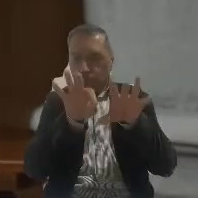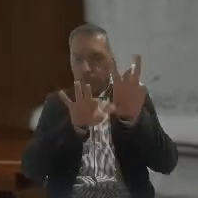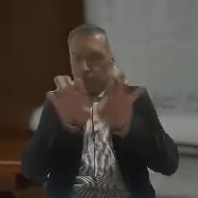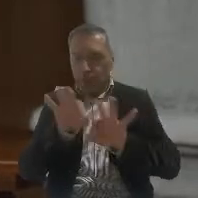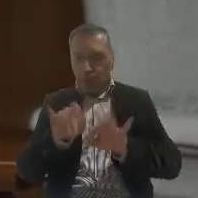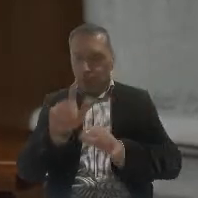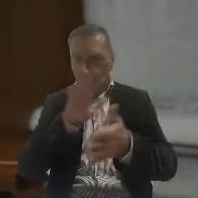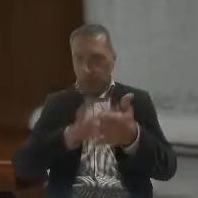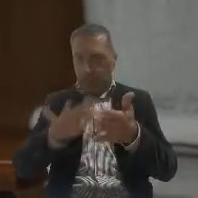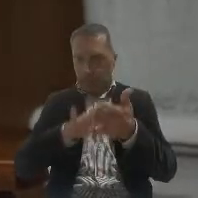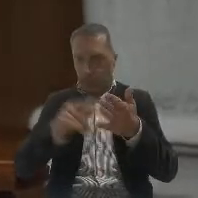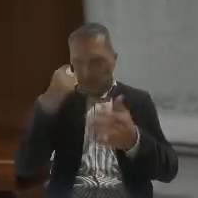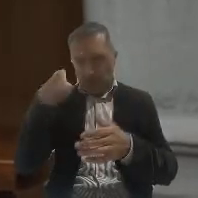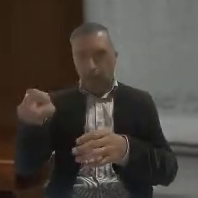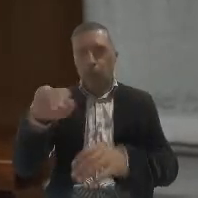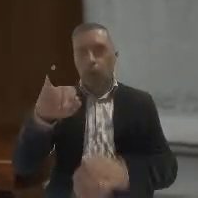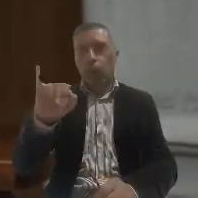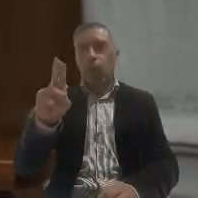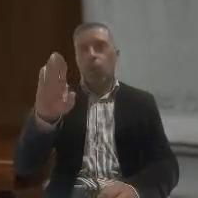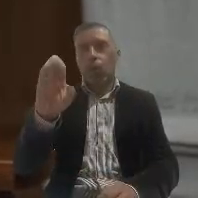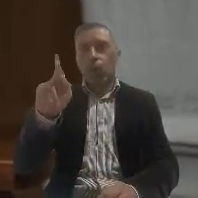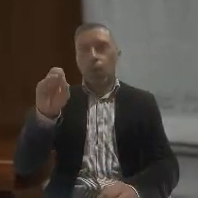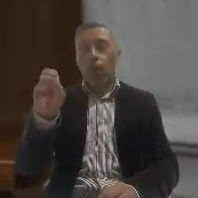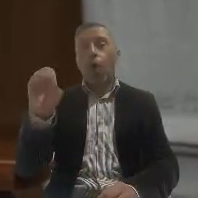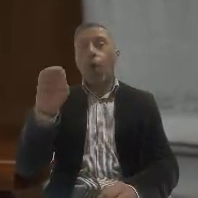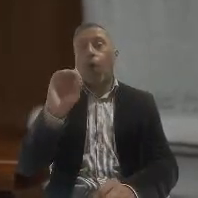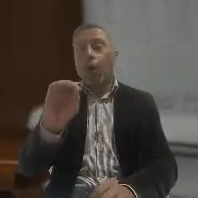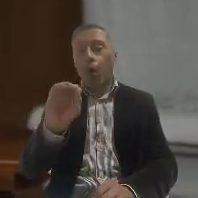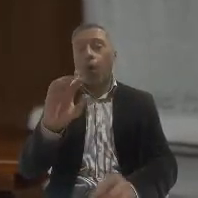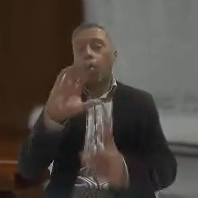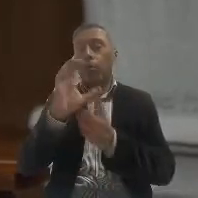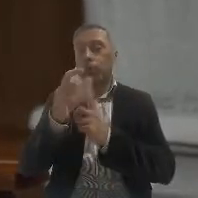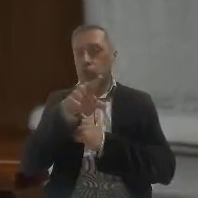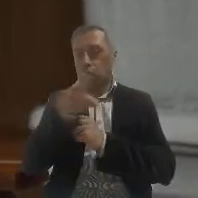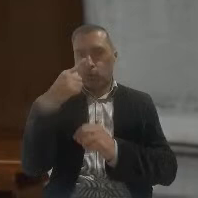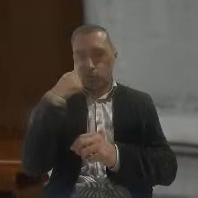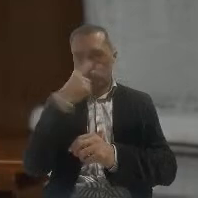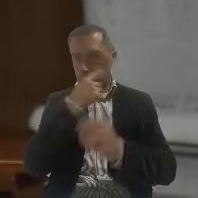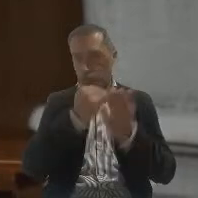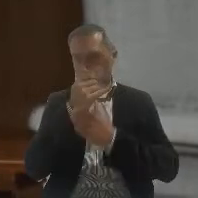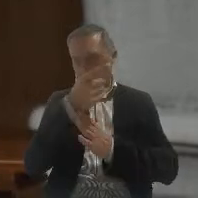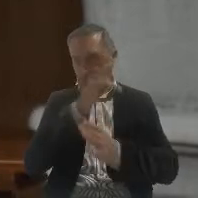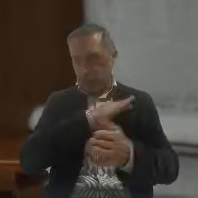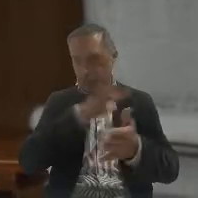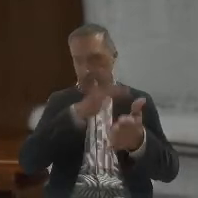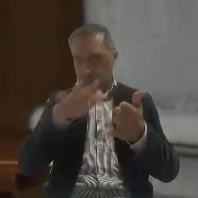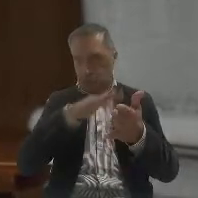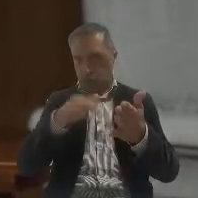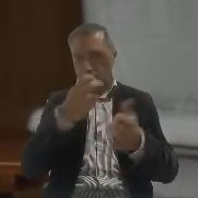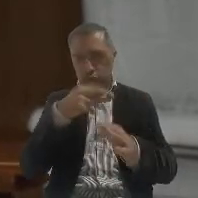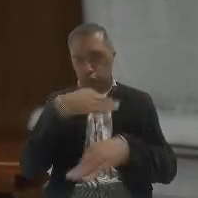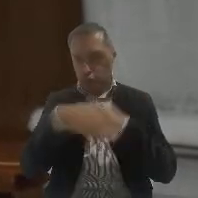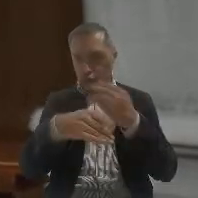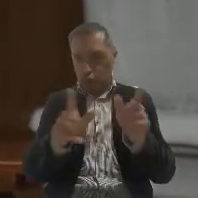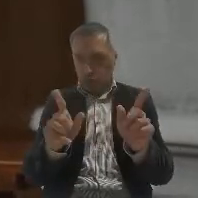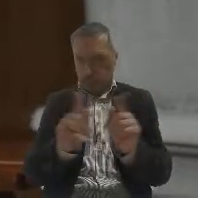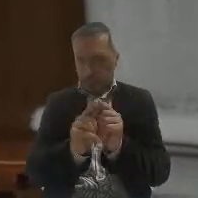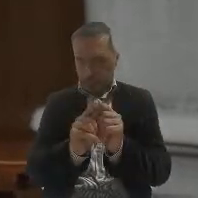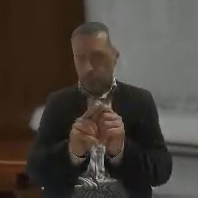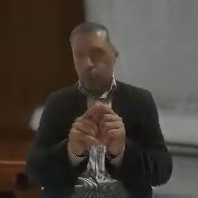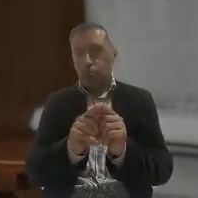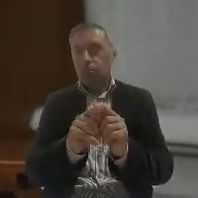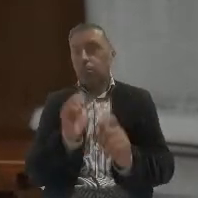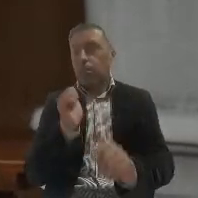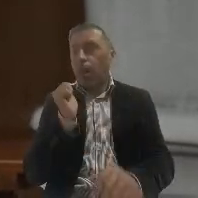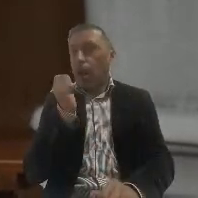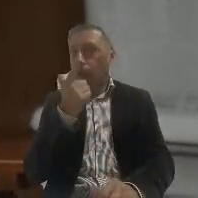Coordinación Política o comisión que usted considere. Sin otro particular, quedo a sus órdenes para cualquier aclaración